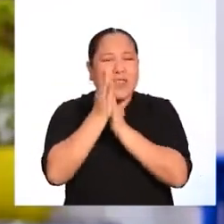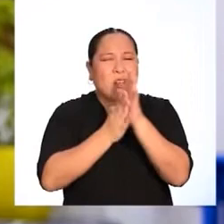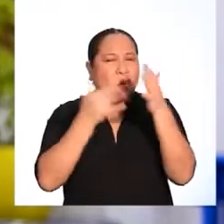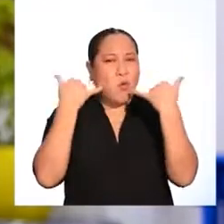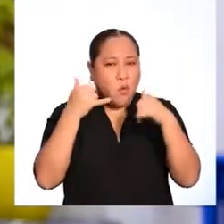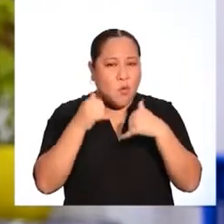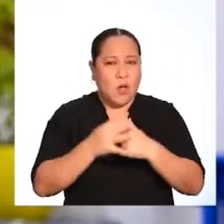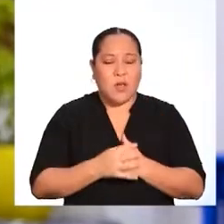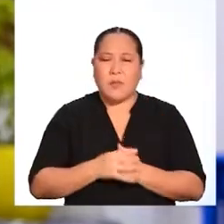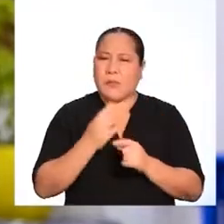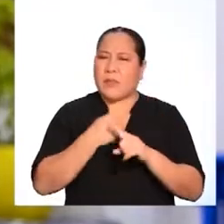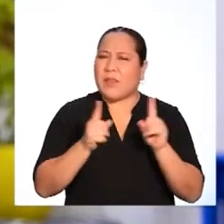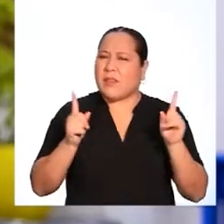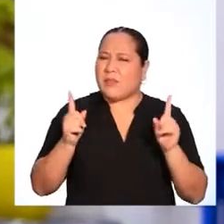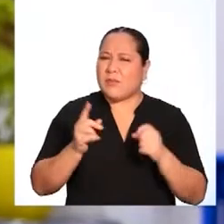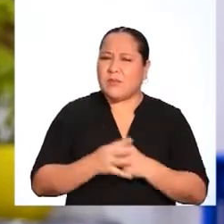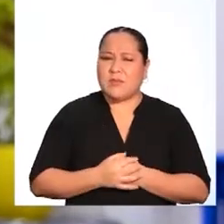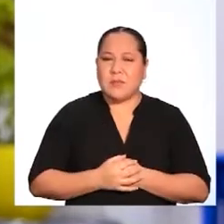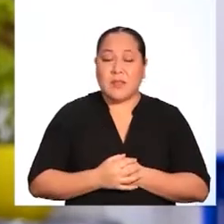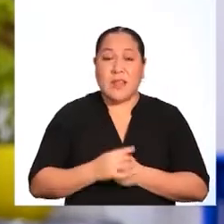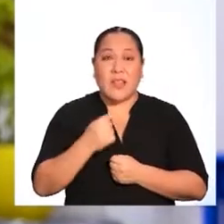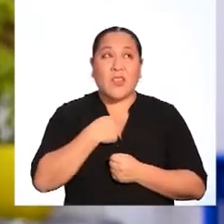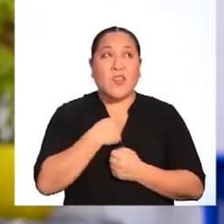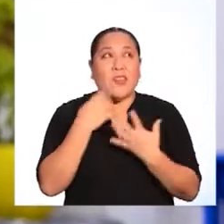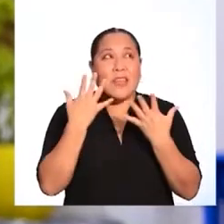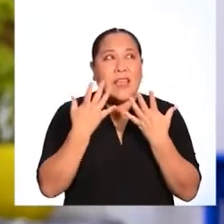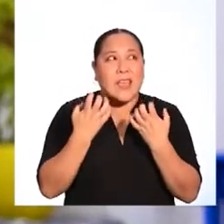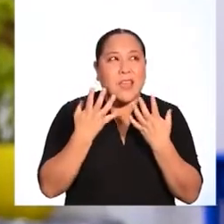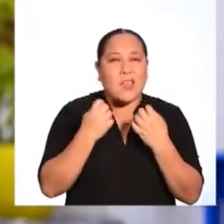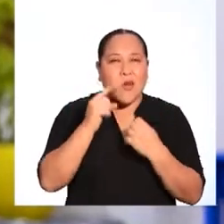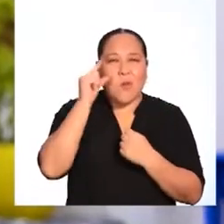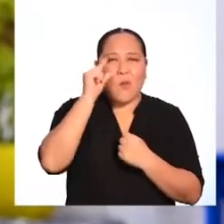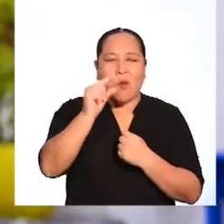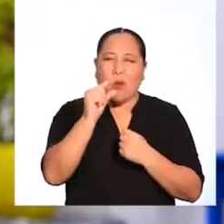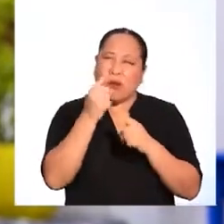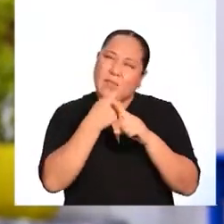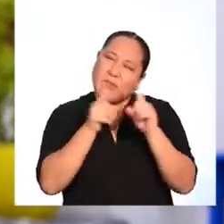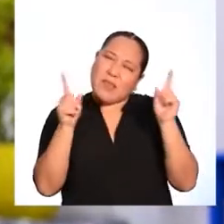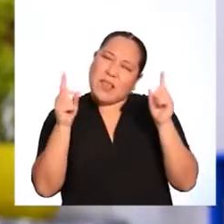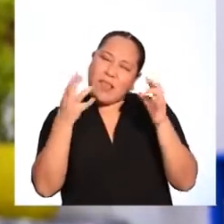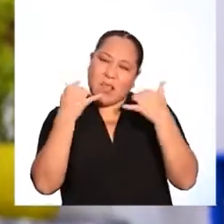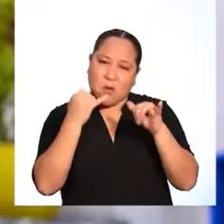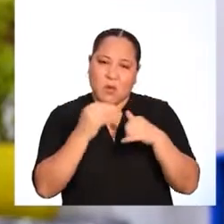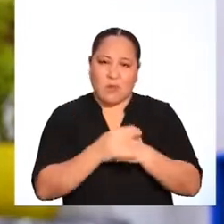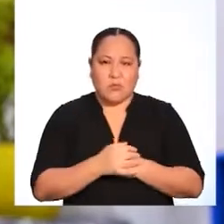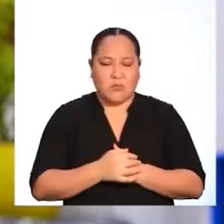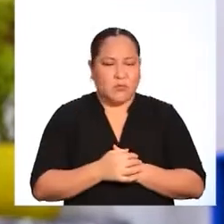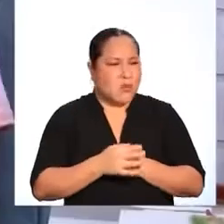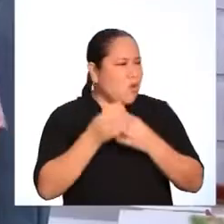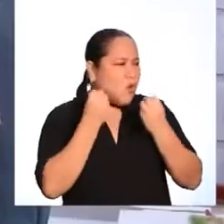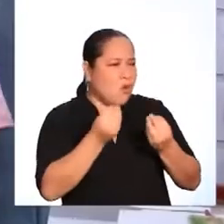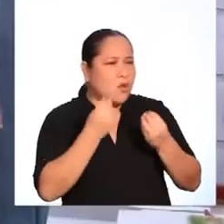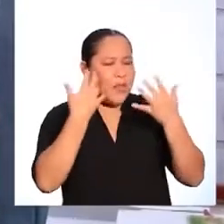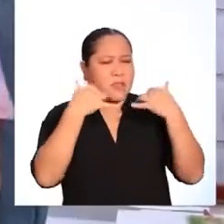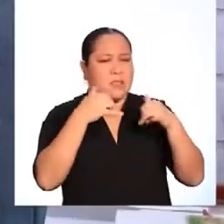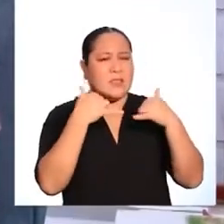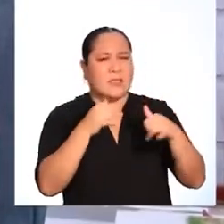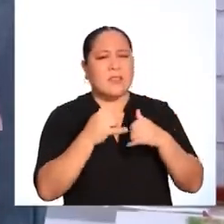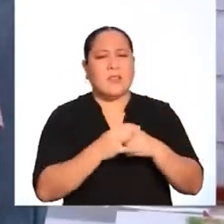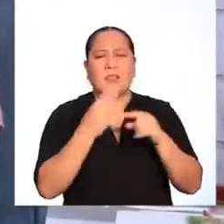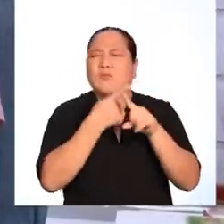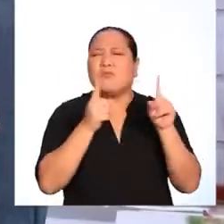jugarlo pero no quiero hacer un poco diferente como